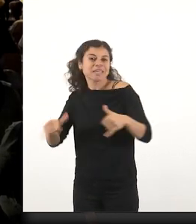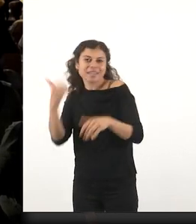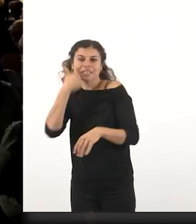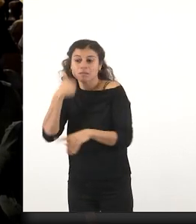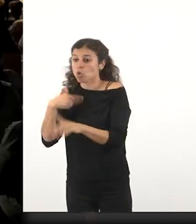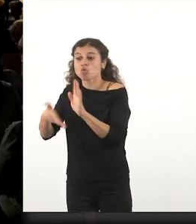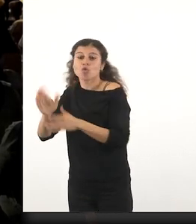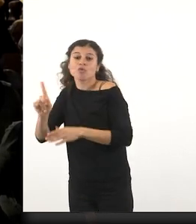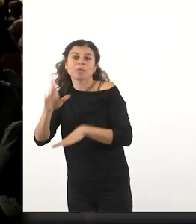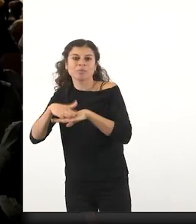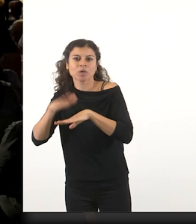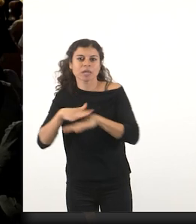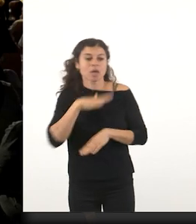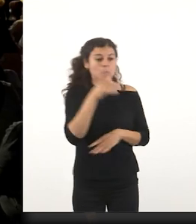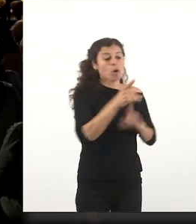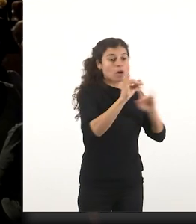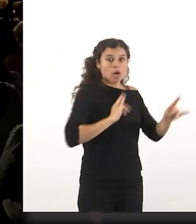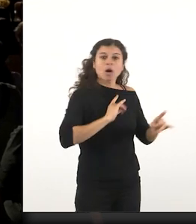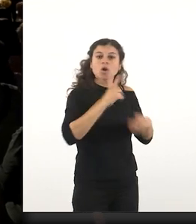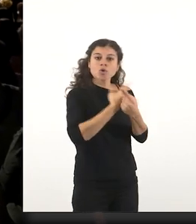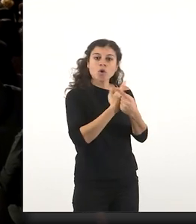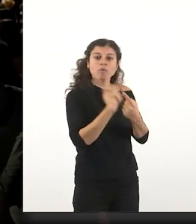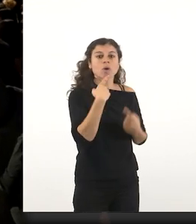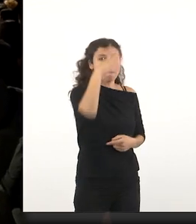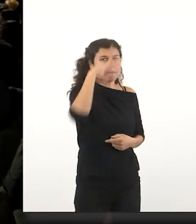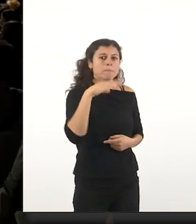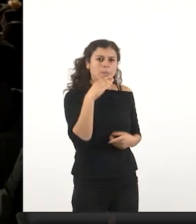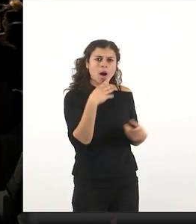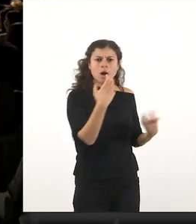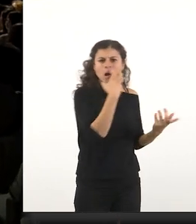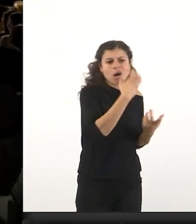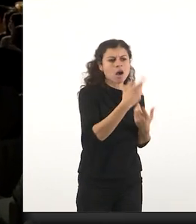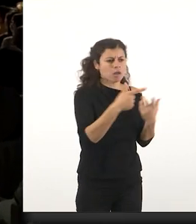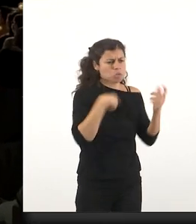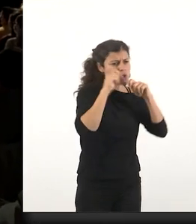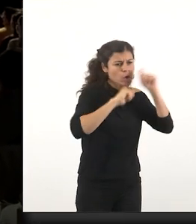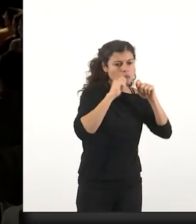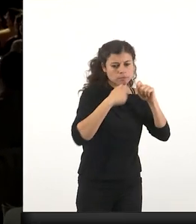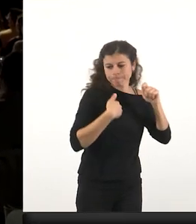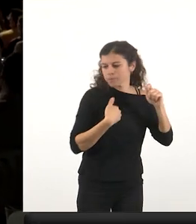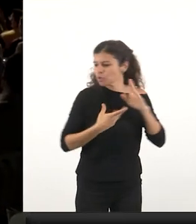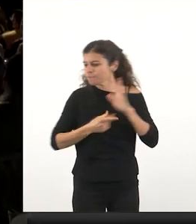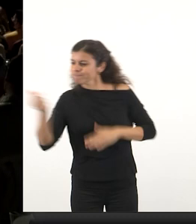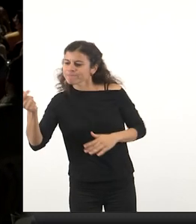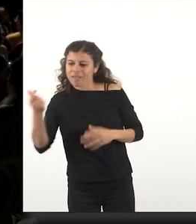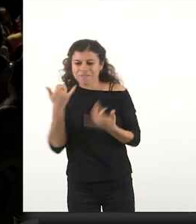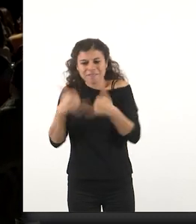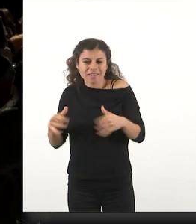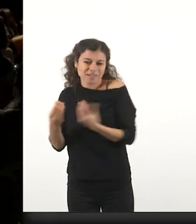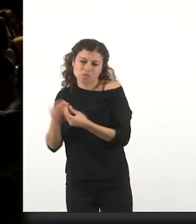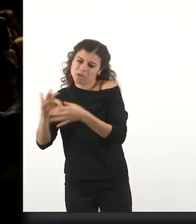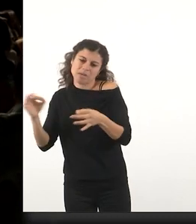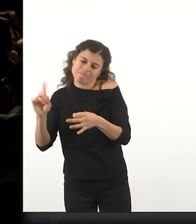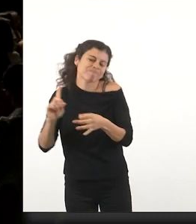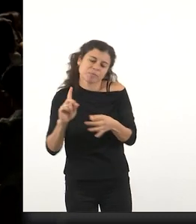casa llorando, que su padre le ha empujado con todo el armario, digo, qué egoísta, deja a mi novio con este sofocón y yo irme con mis amigas de fiesta. Así que me quedé